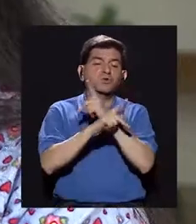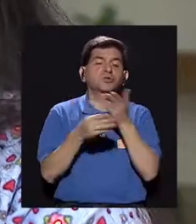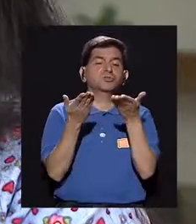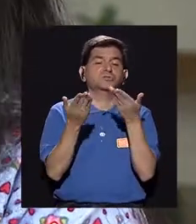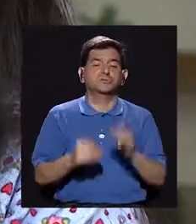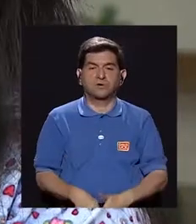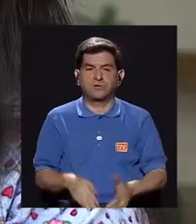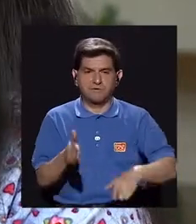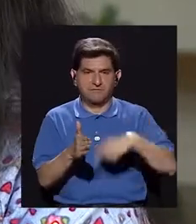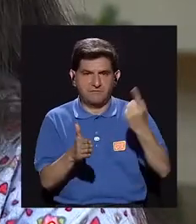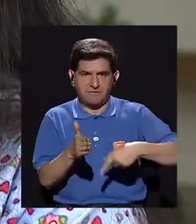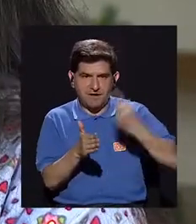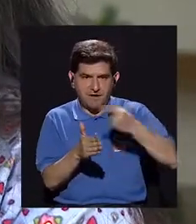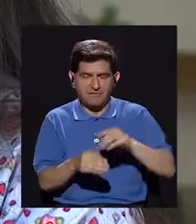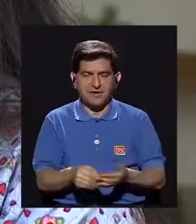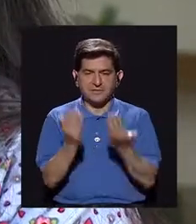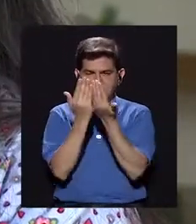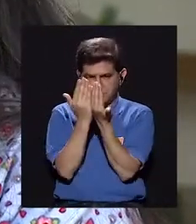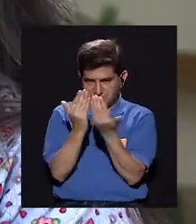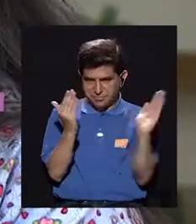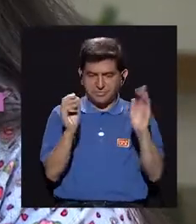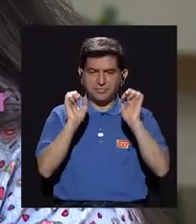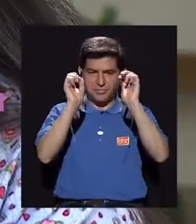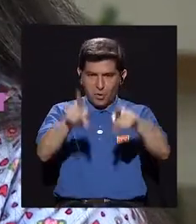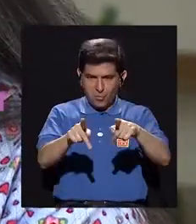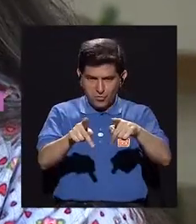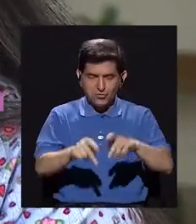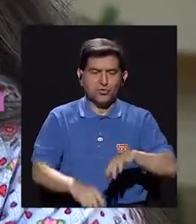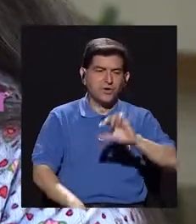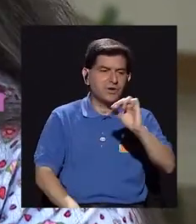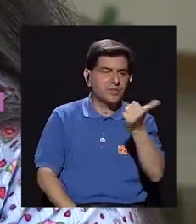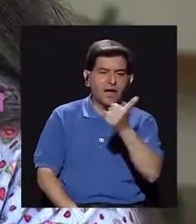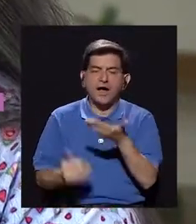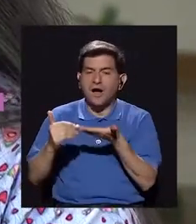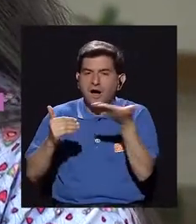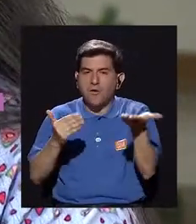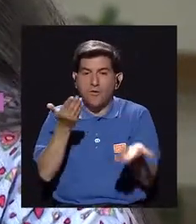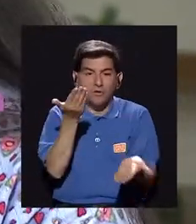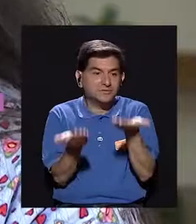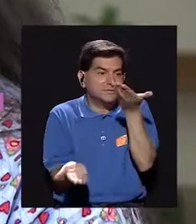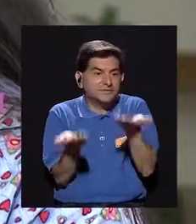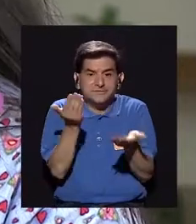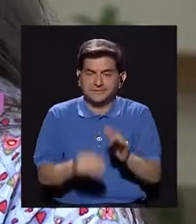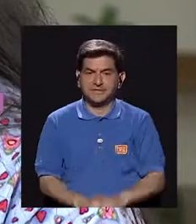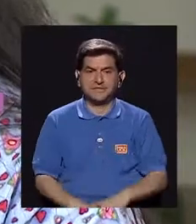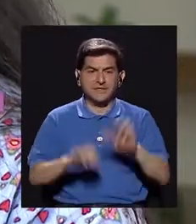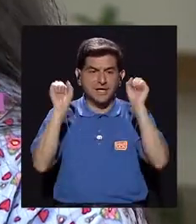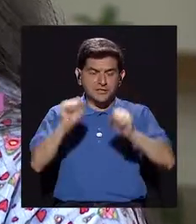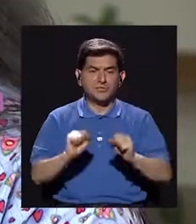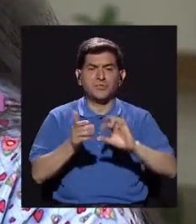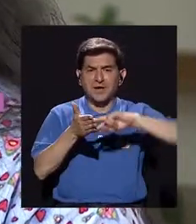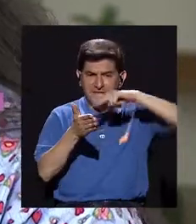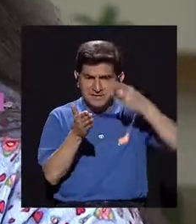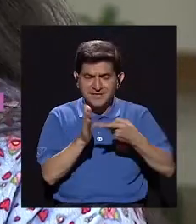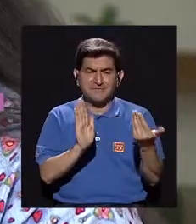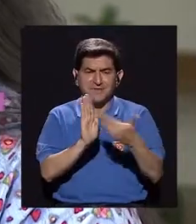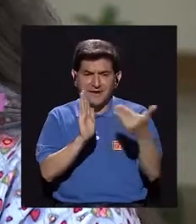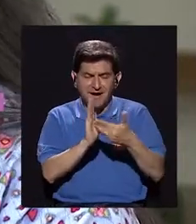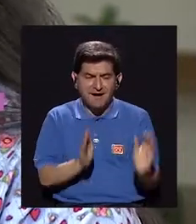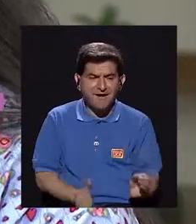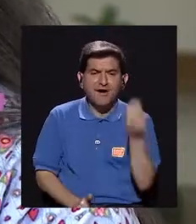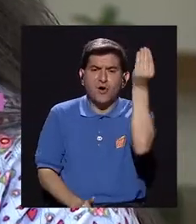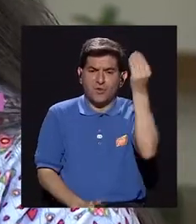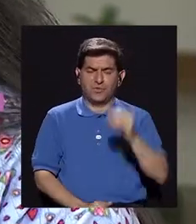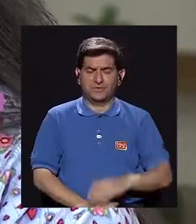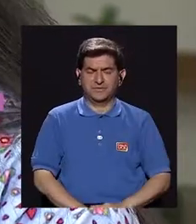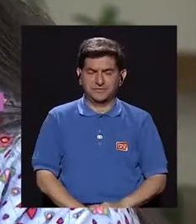protegiéndolo y muchas veces eso es abrirles puertas a otras cosas que más bien puede venir a causarle daños a